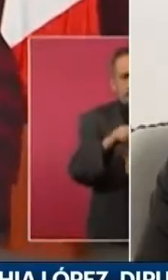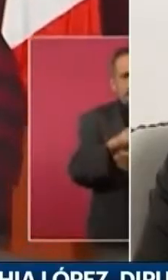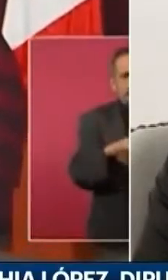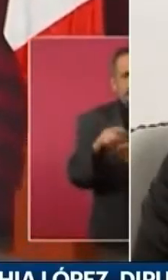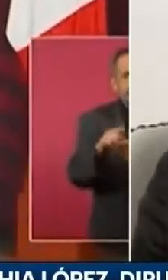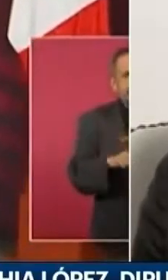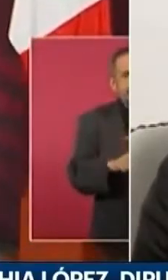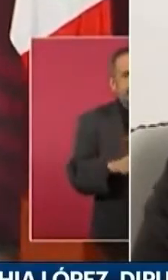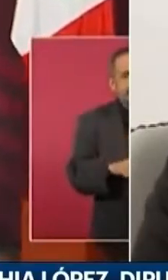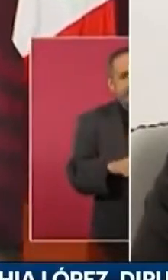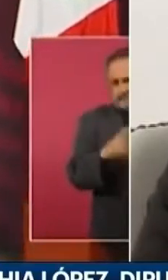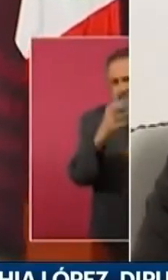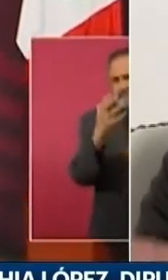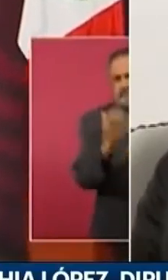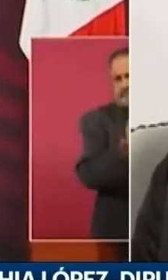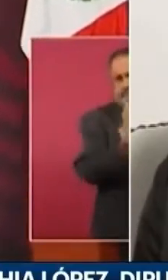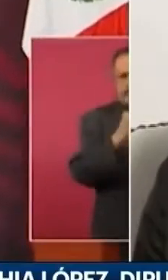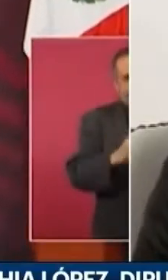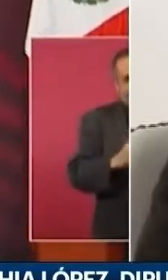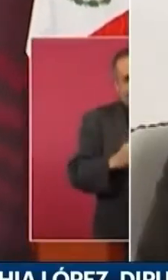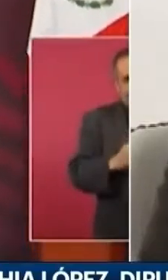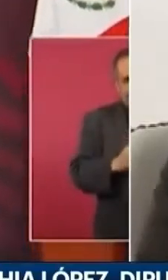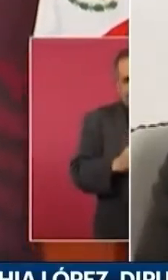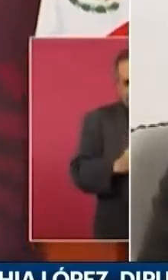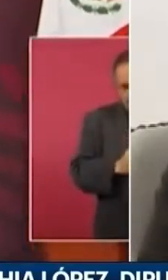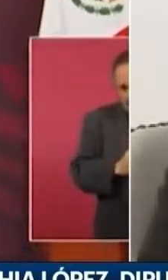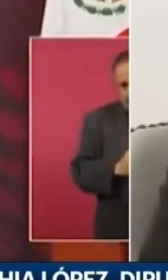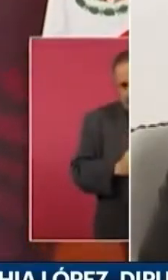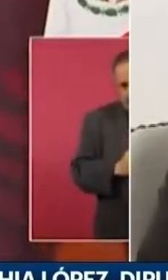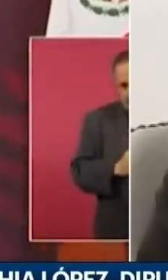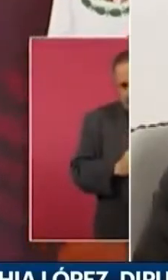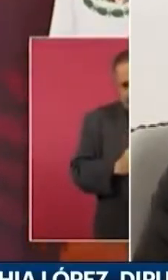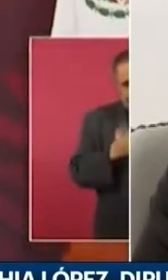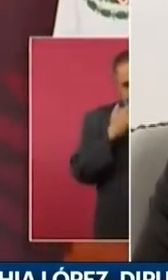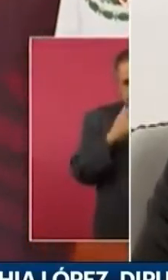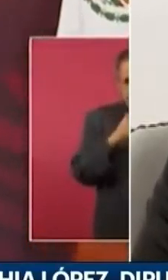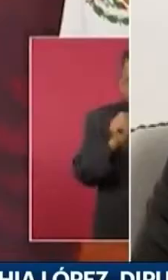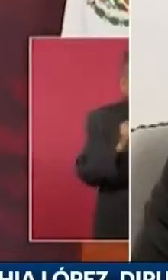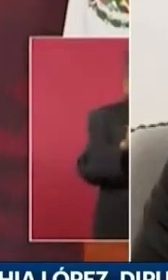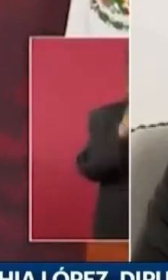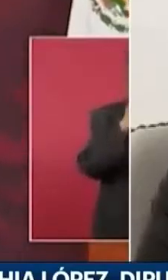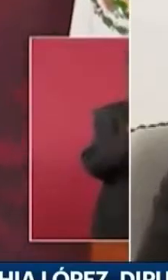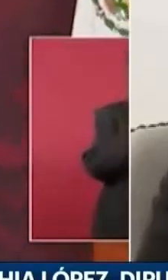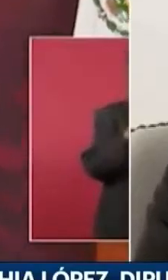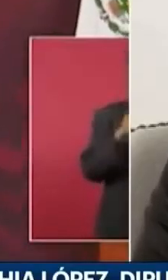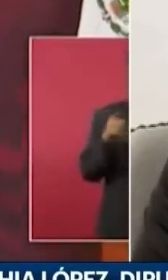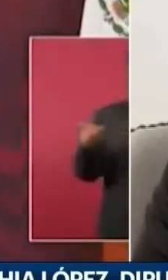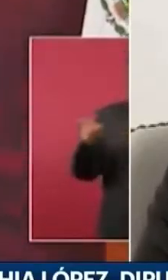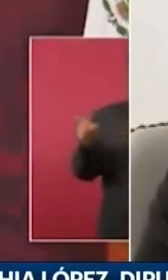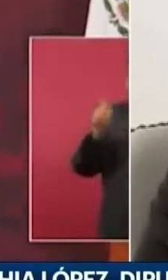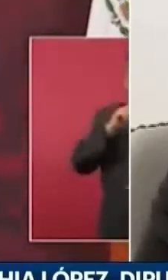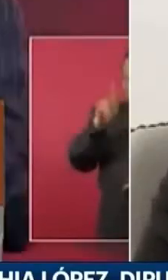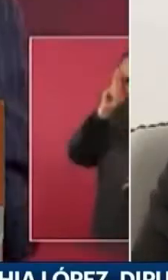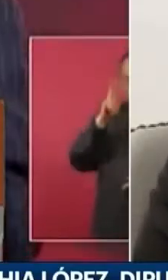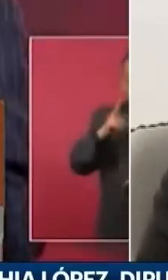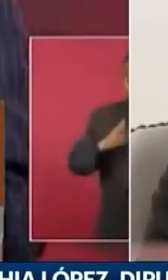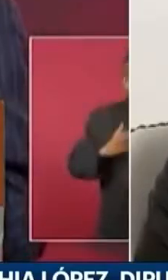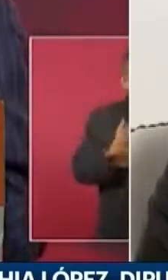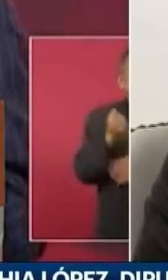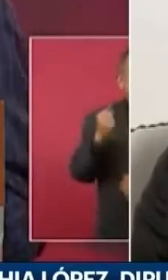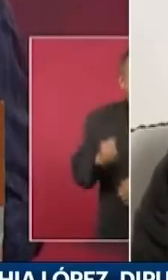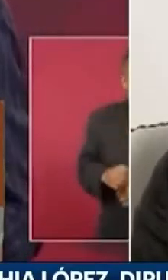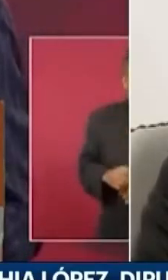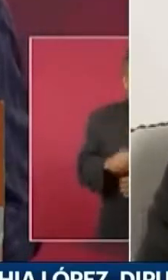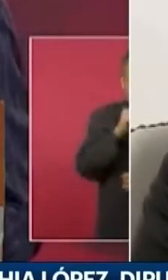quien ha sido su amigo, ha compartido ideología, adelante. No estamos de acuerdo, los mexicanos, muchos diputados no estamos de acuerdo, pero bueno,